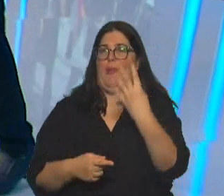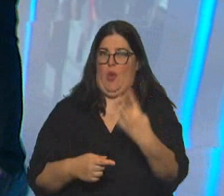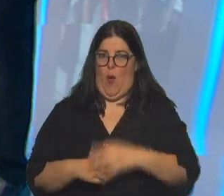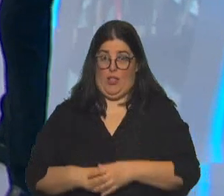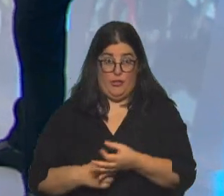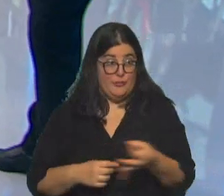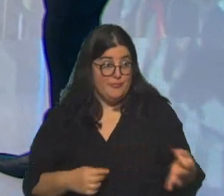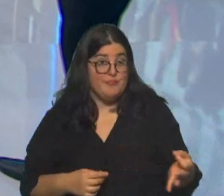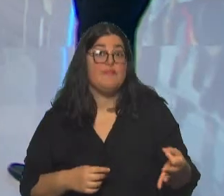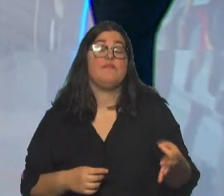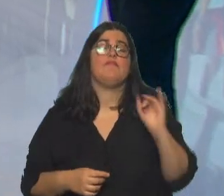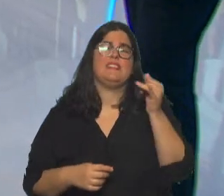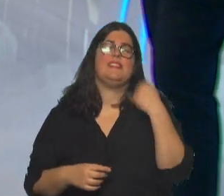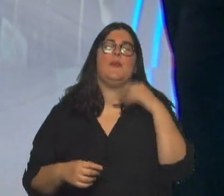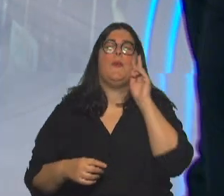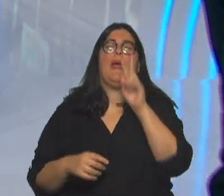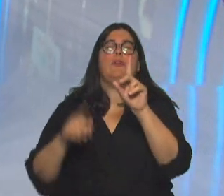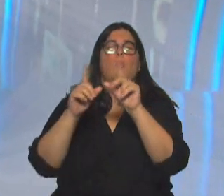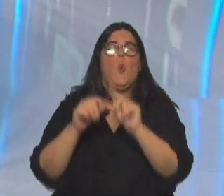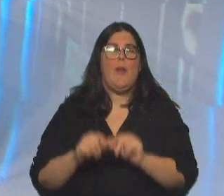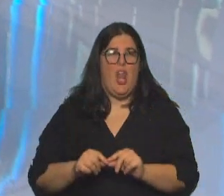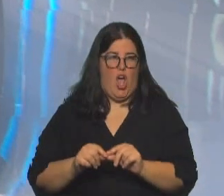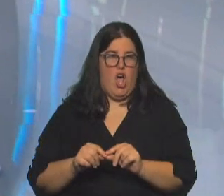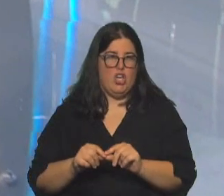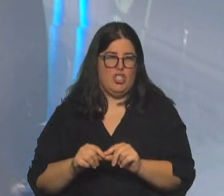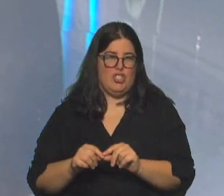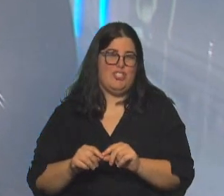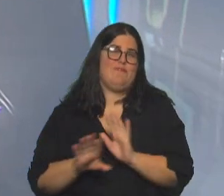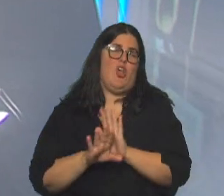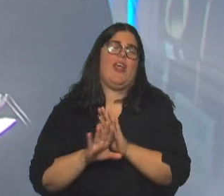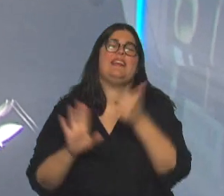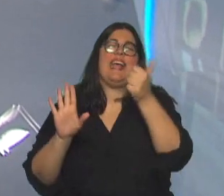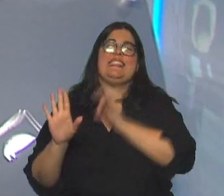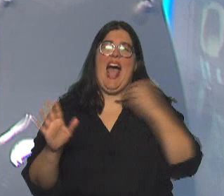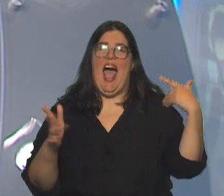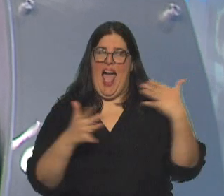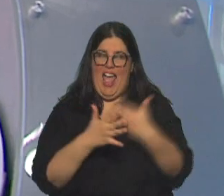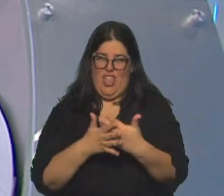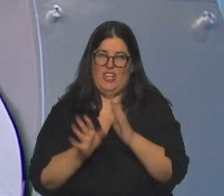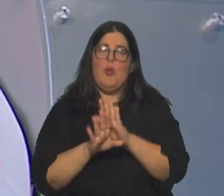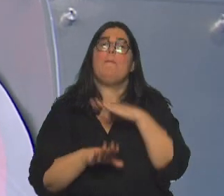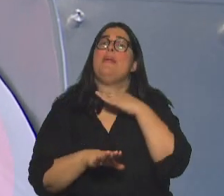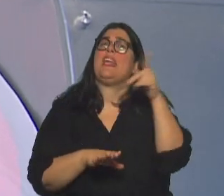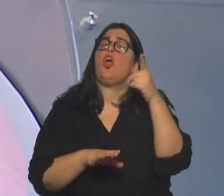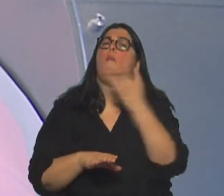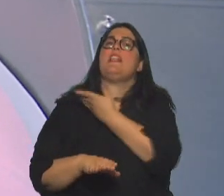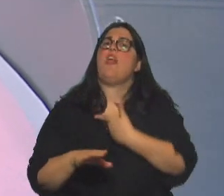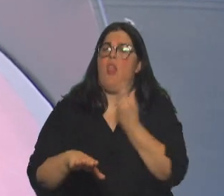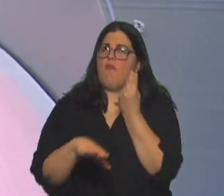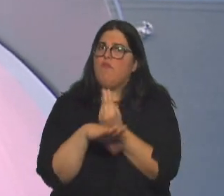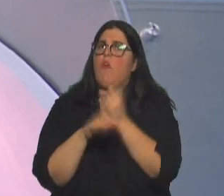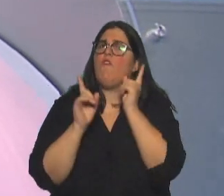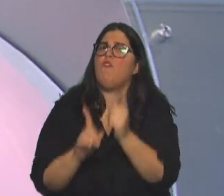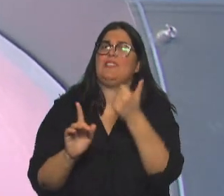bueno, ahí veíamos algunos números, ¿no? de este sexenio, todavía no se ha cumplido. En México es un mandato de 6 años, claro, sin